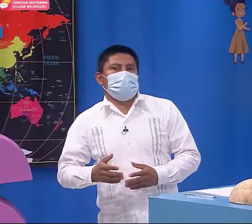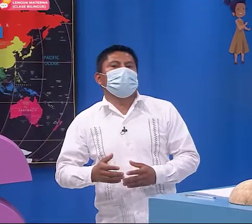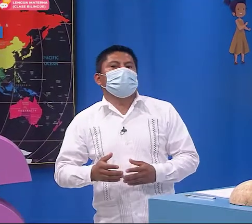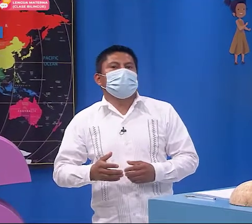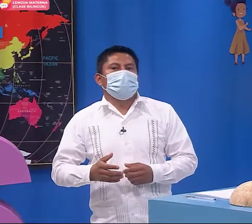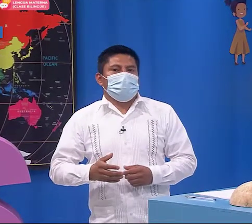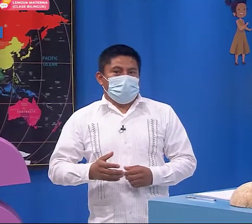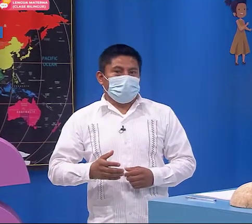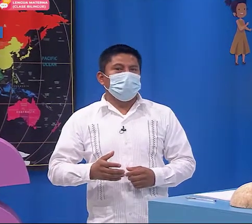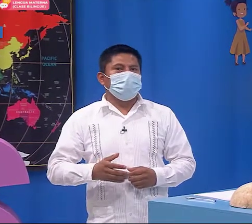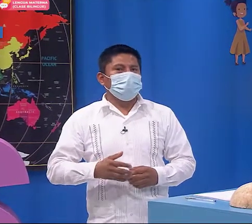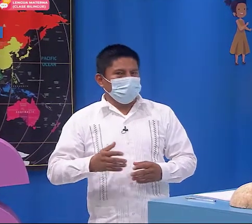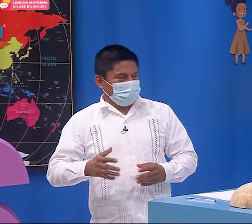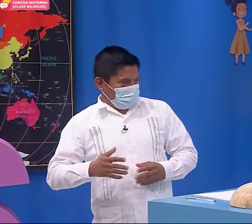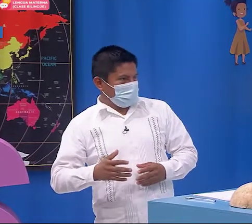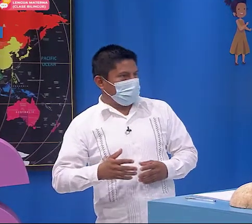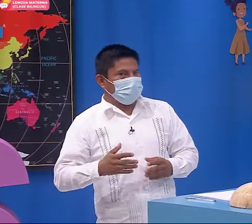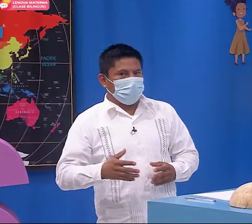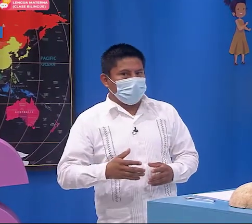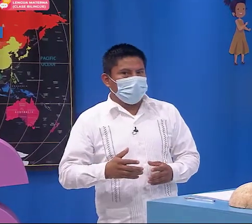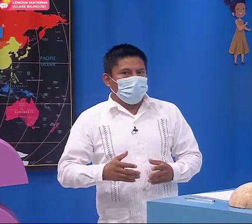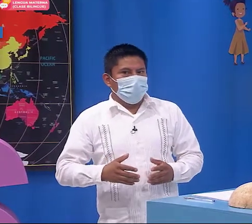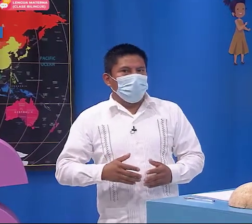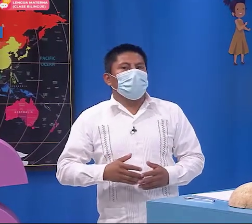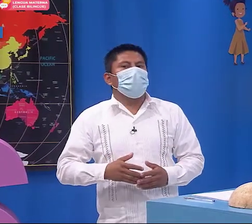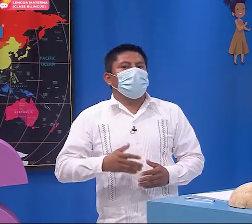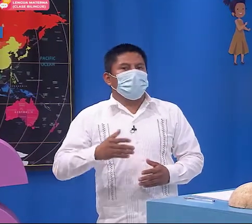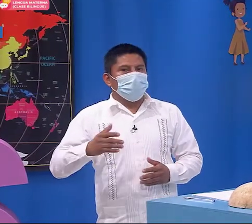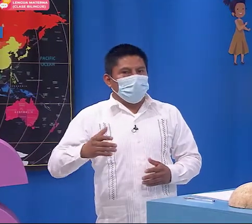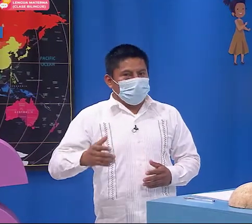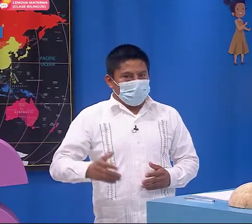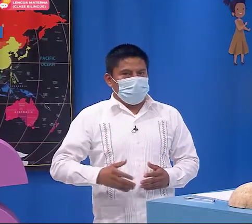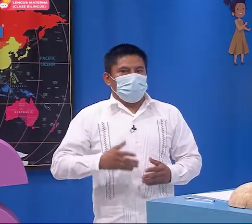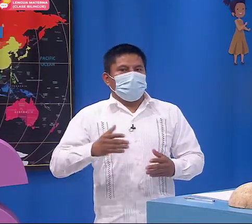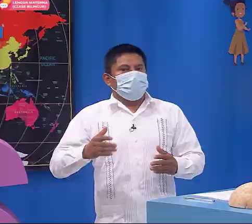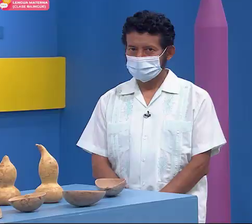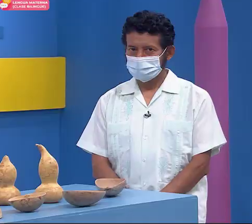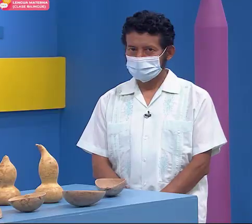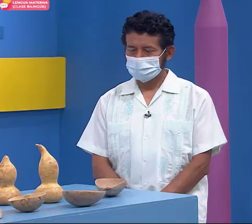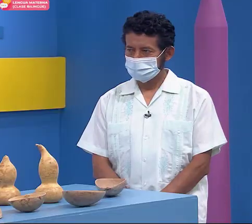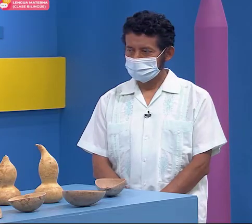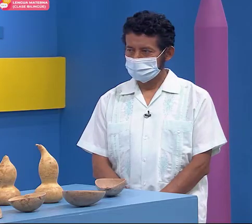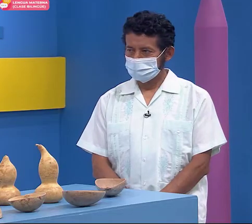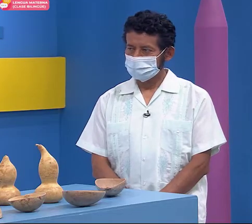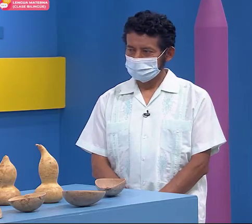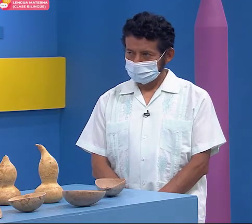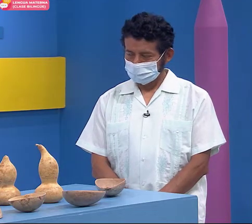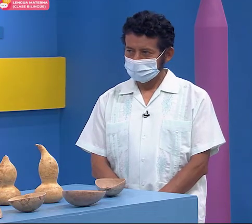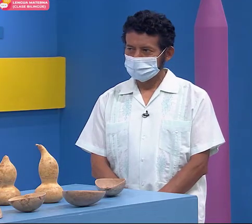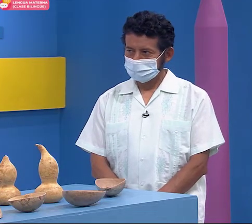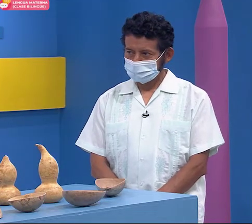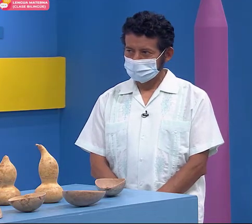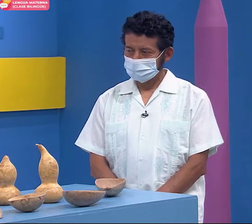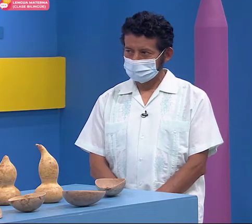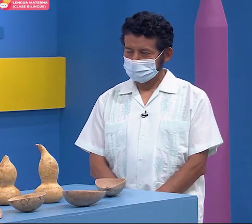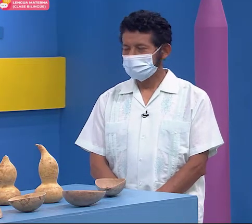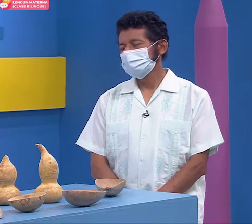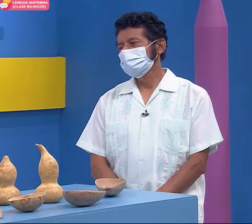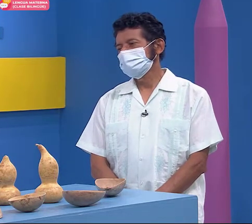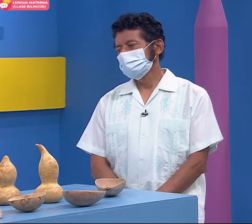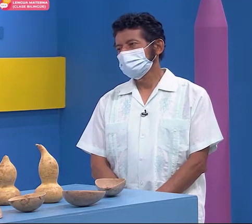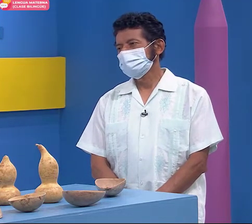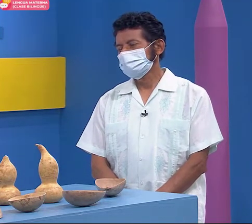no kangonda, chonongia, nyochito, shungi soba, gomo, dojo, chizahana, gomo, dogi,